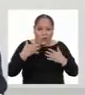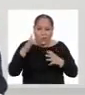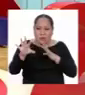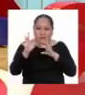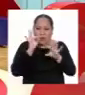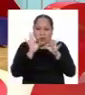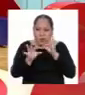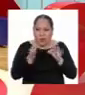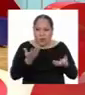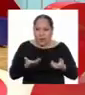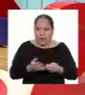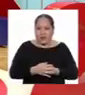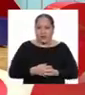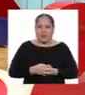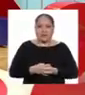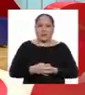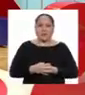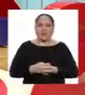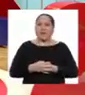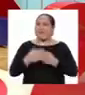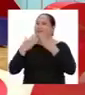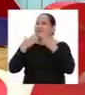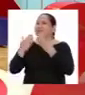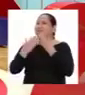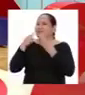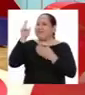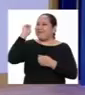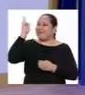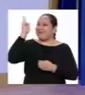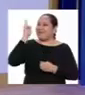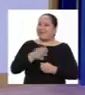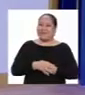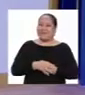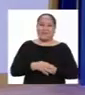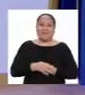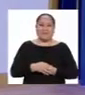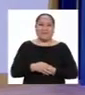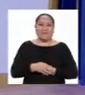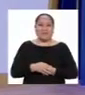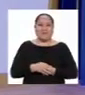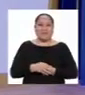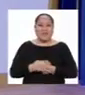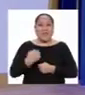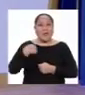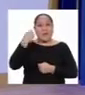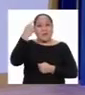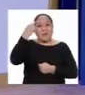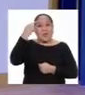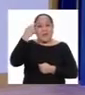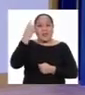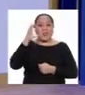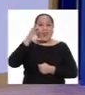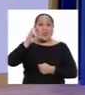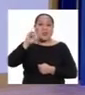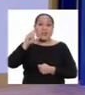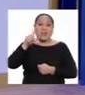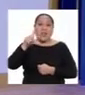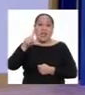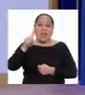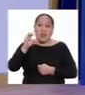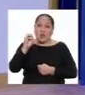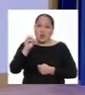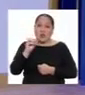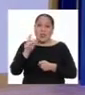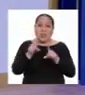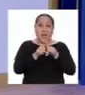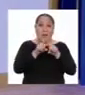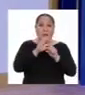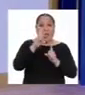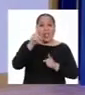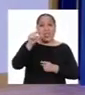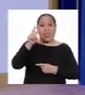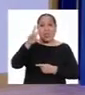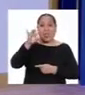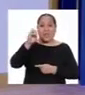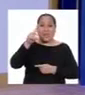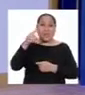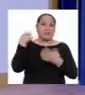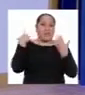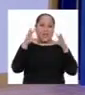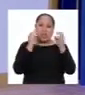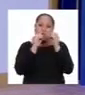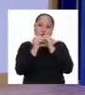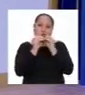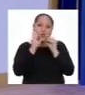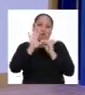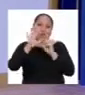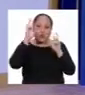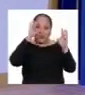seleccionarla. Gracias, profesora. Creo que tanto Cielo como David han logrado resolver sus dudas.